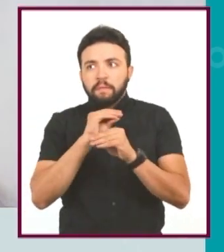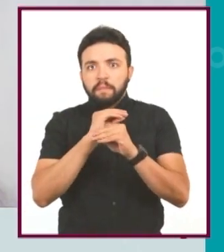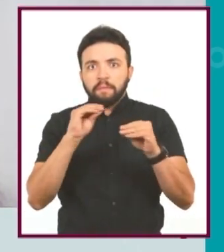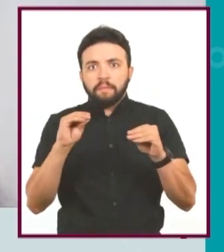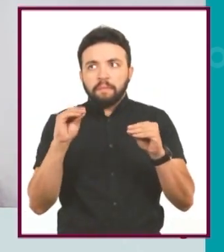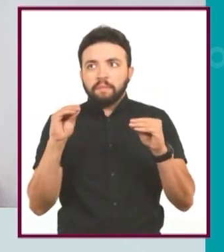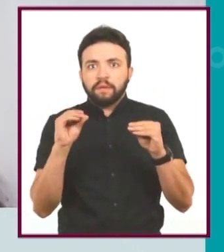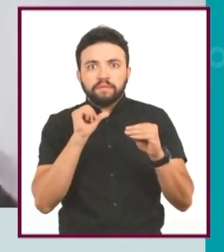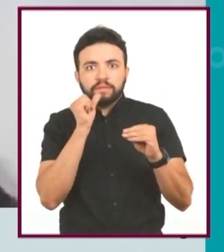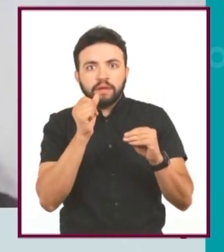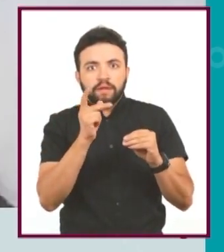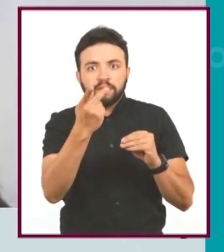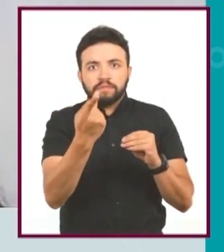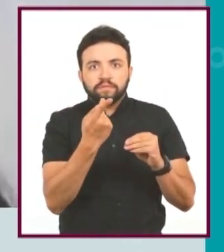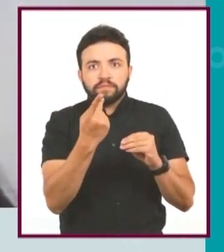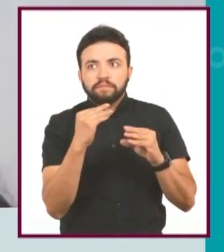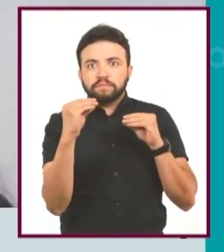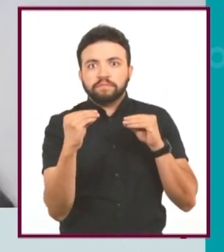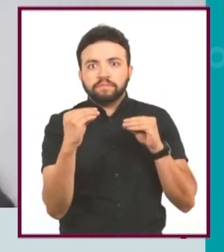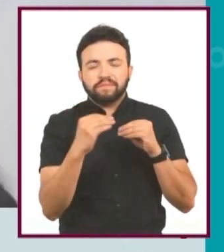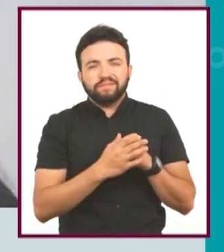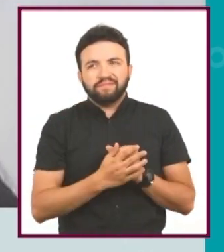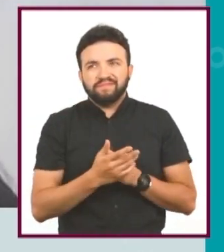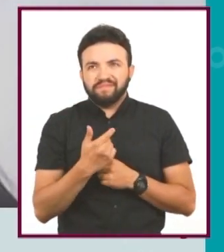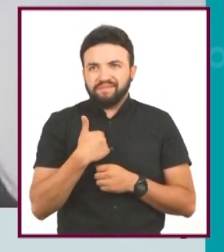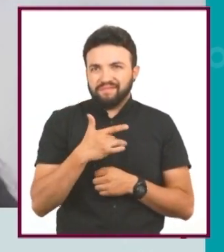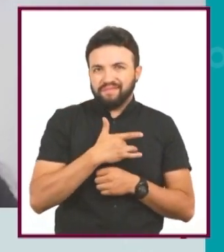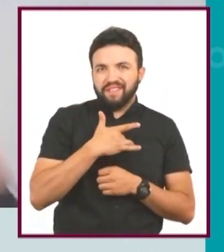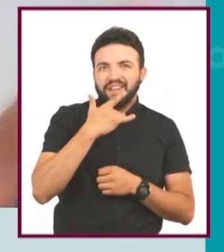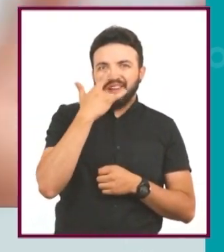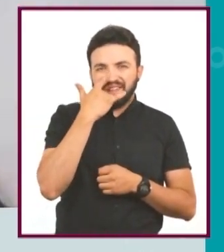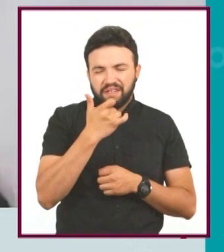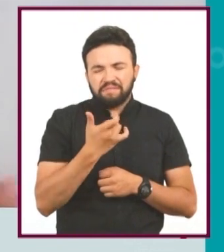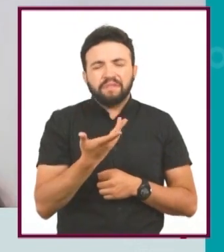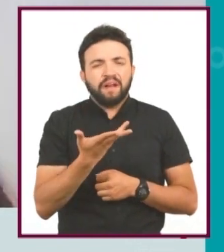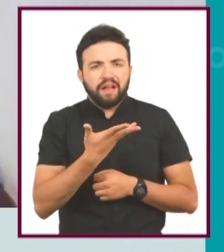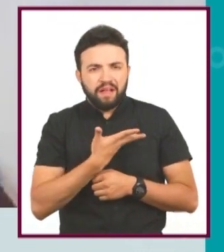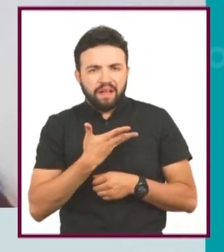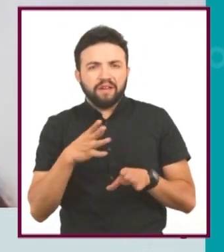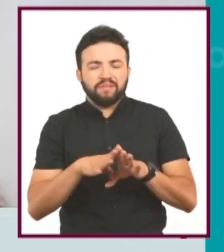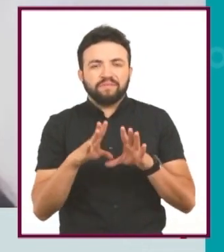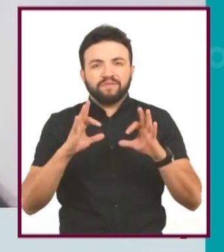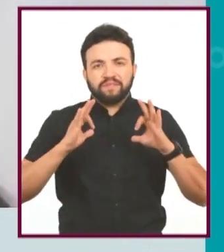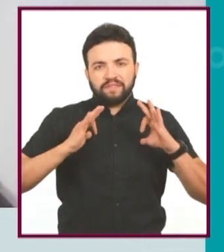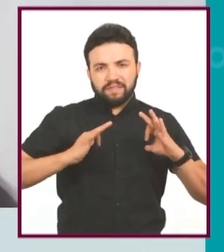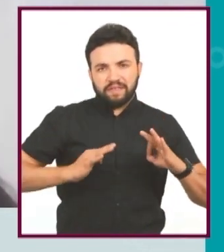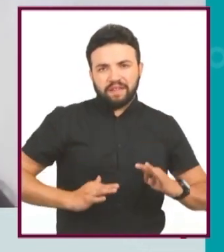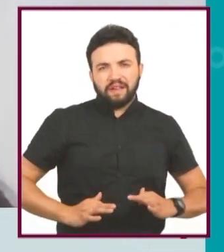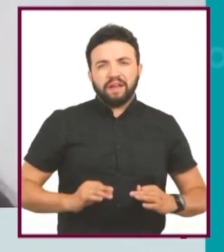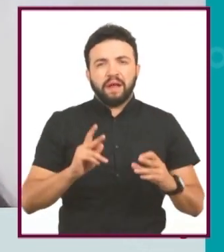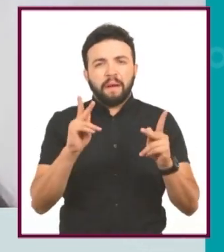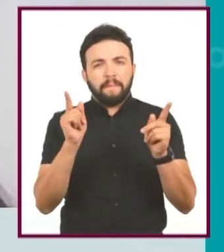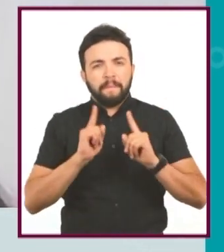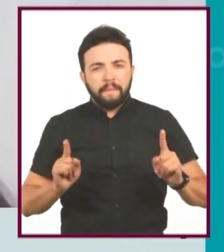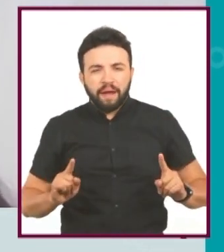Me siento muy rara. Bueno, no raro, sino que puede que haya tranquilidad y paz, pero sí